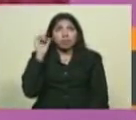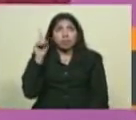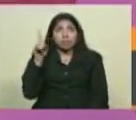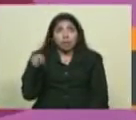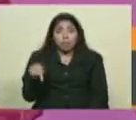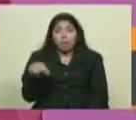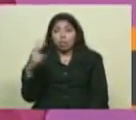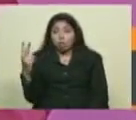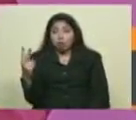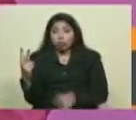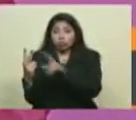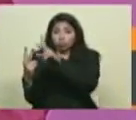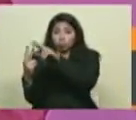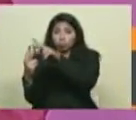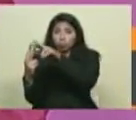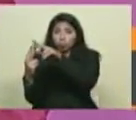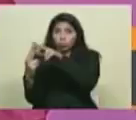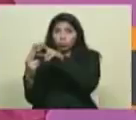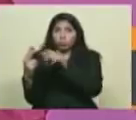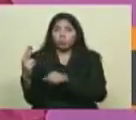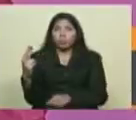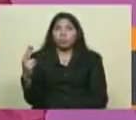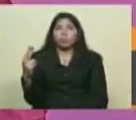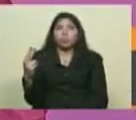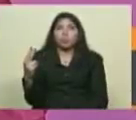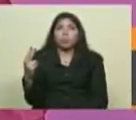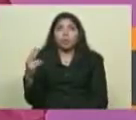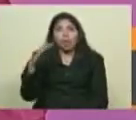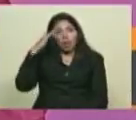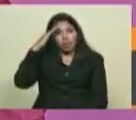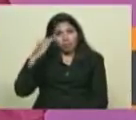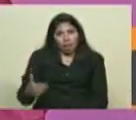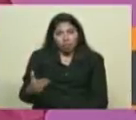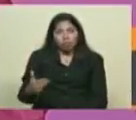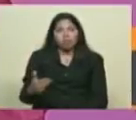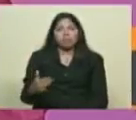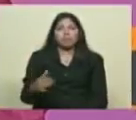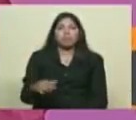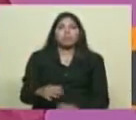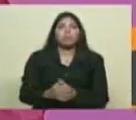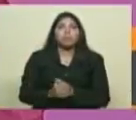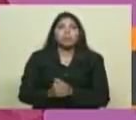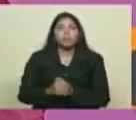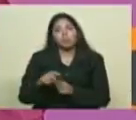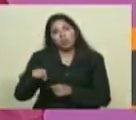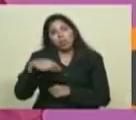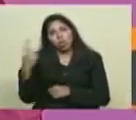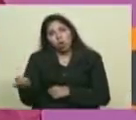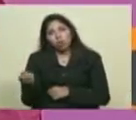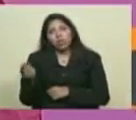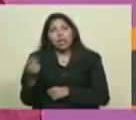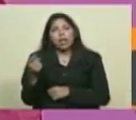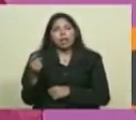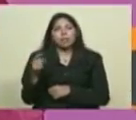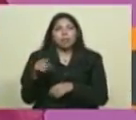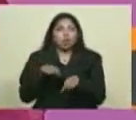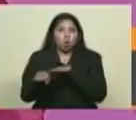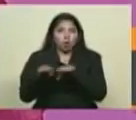nuestras dos camaradas, la camarada almirante en jefa Carmen Teresa y la camarada Margot